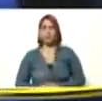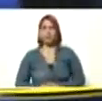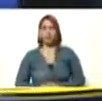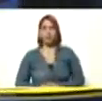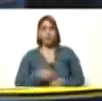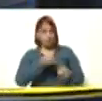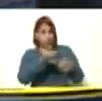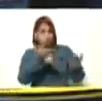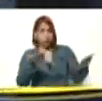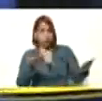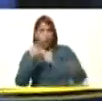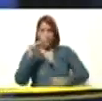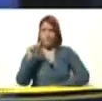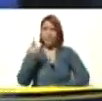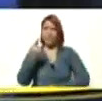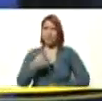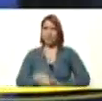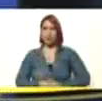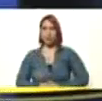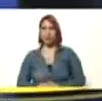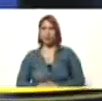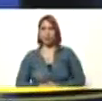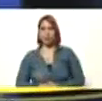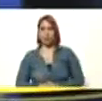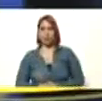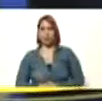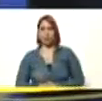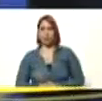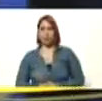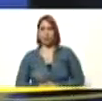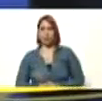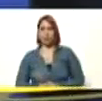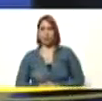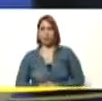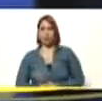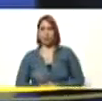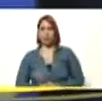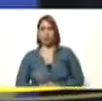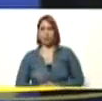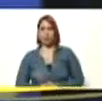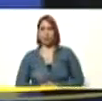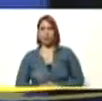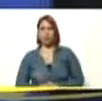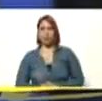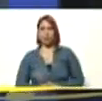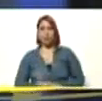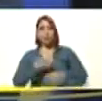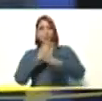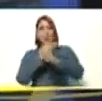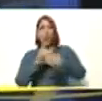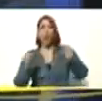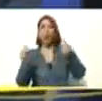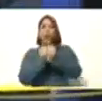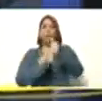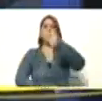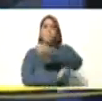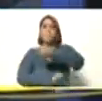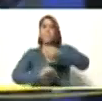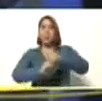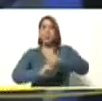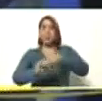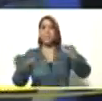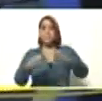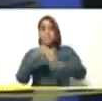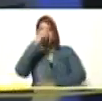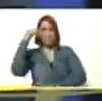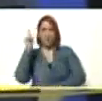Usted dijo un principio, se jugó con las bases del partido. Y yo siempre lo